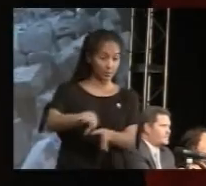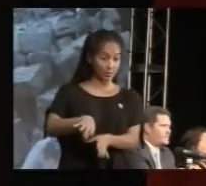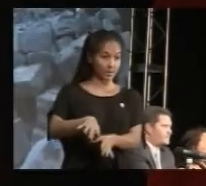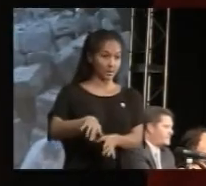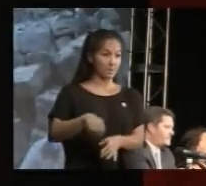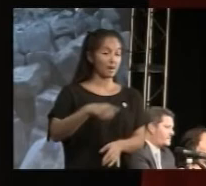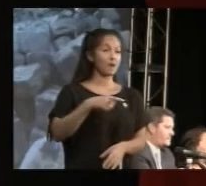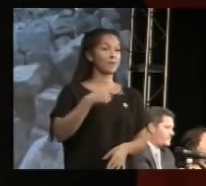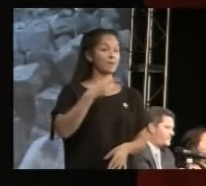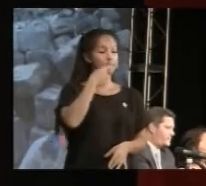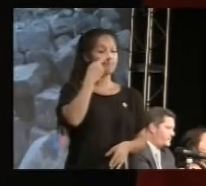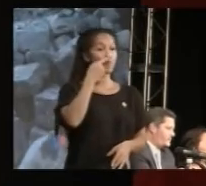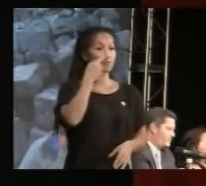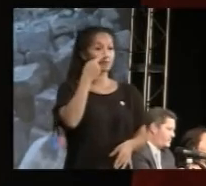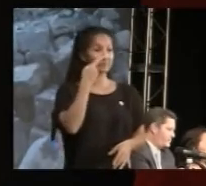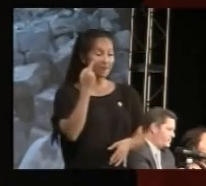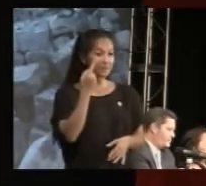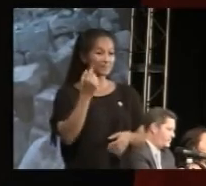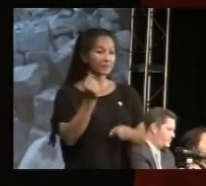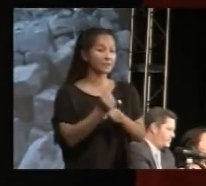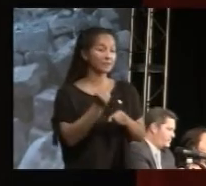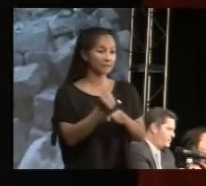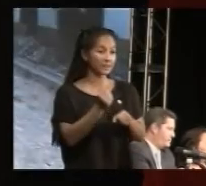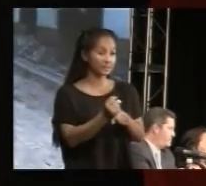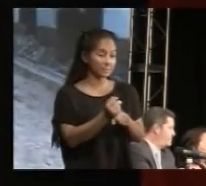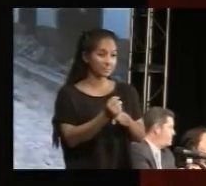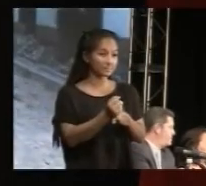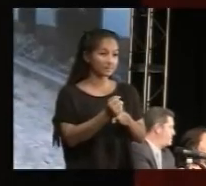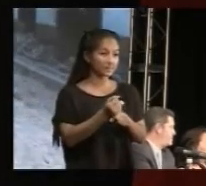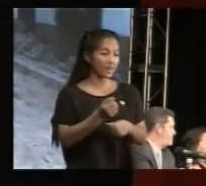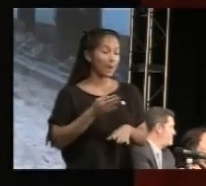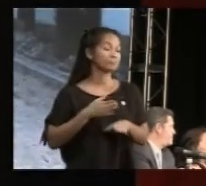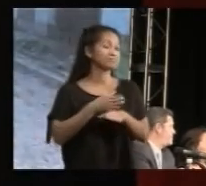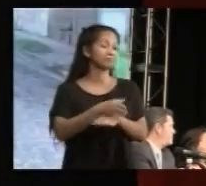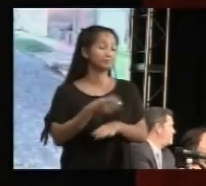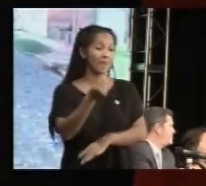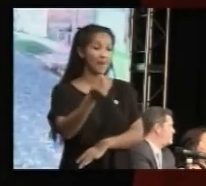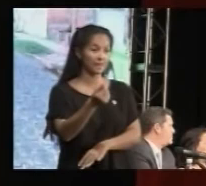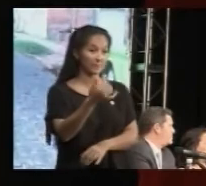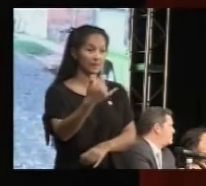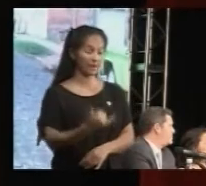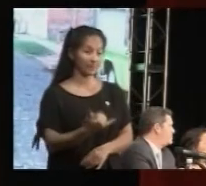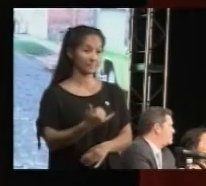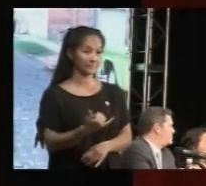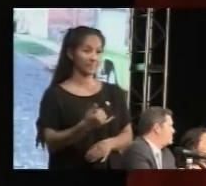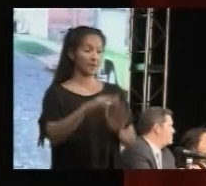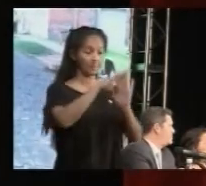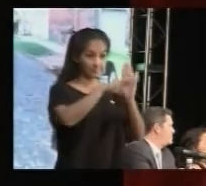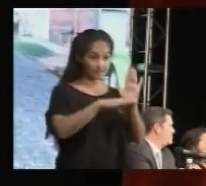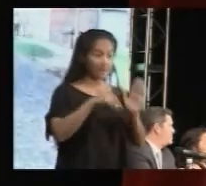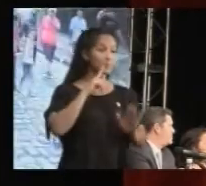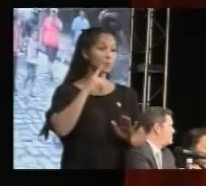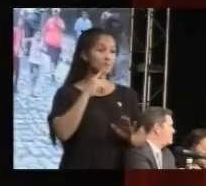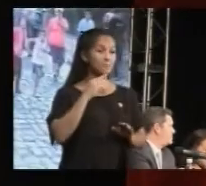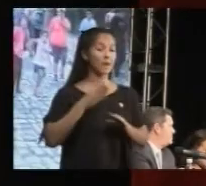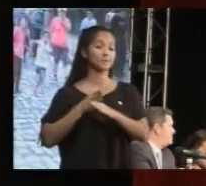estas políticas pecar por exceso, pero hemos trabajado sin ninguna limitación presupuestaria. El programa alimentario municipal llega a todos